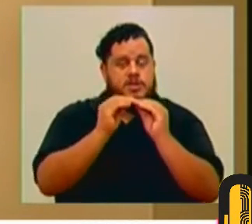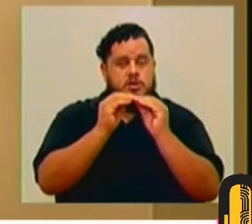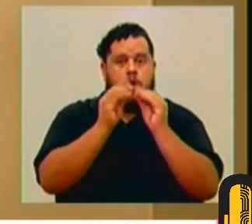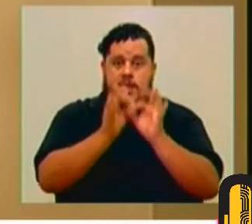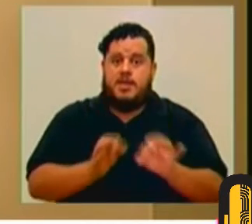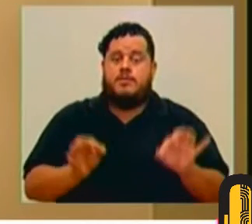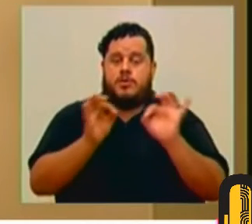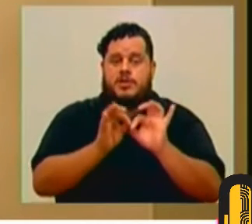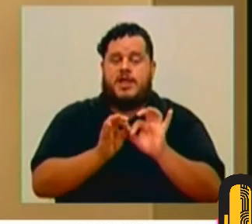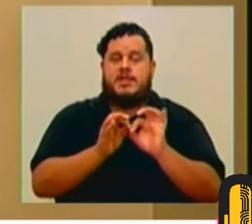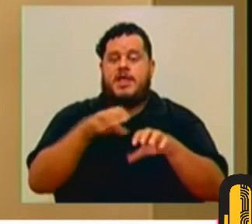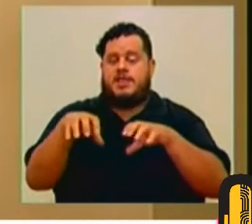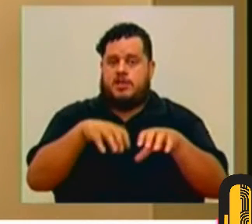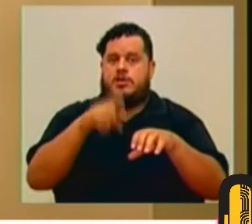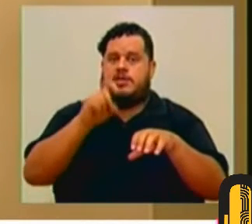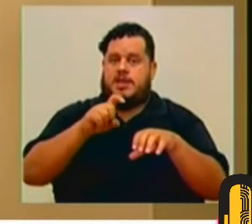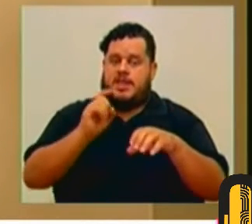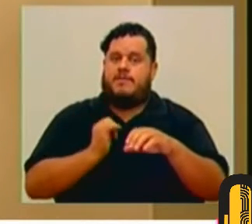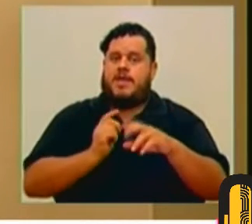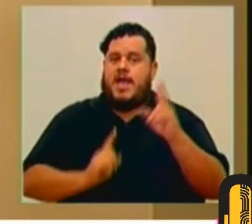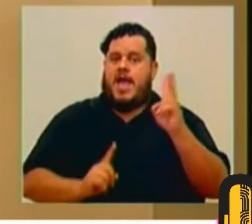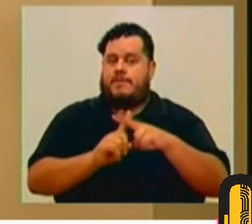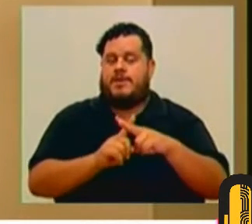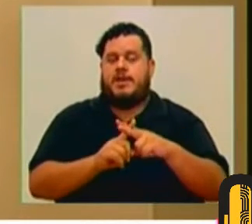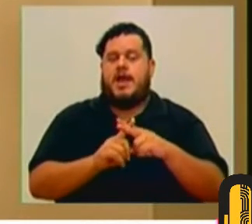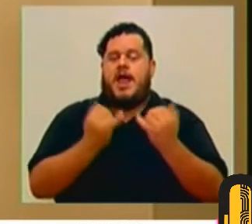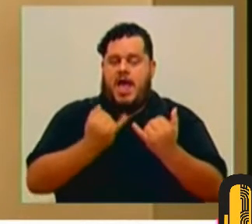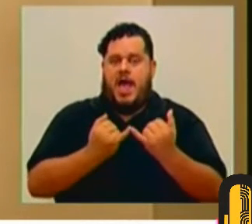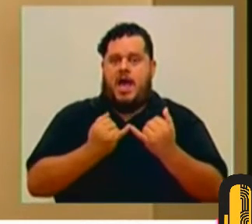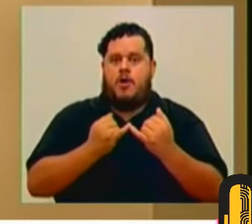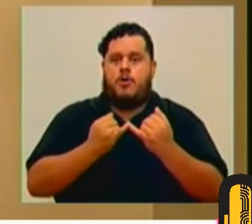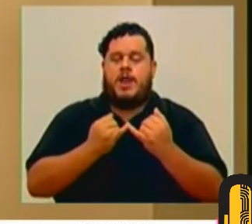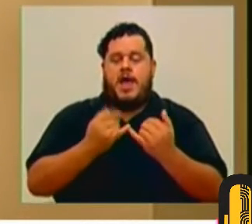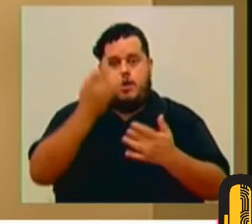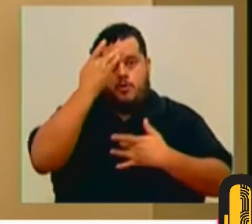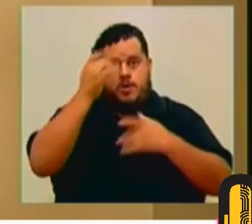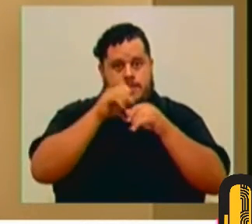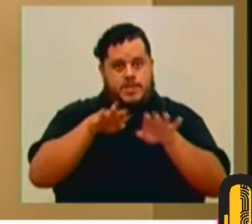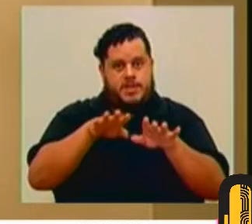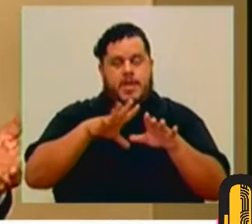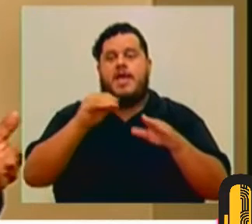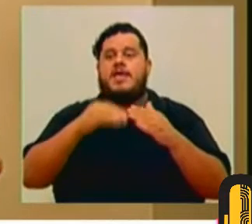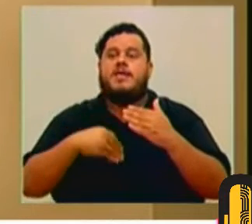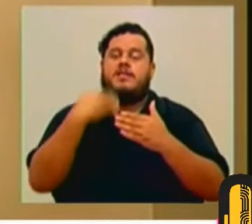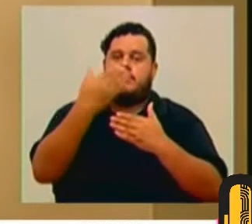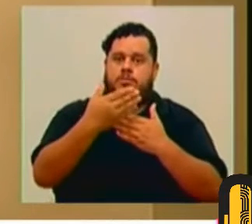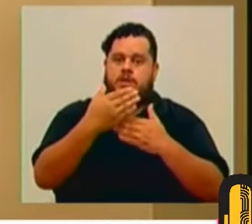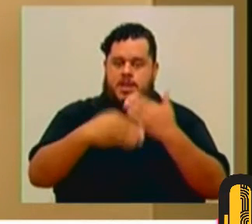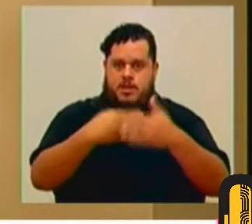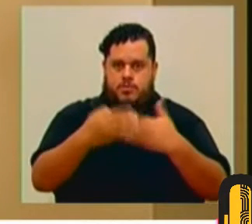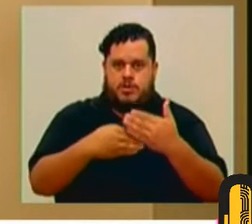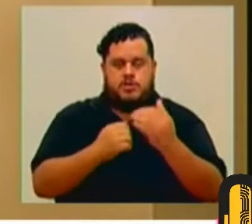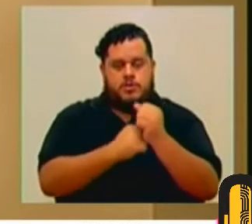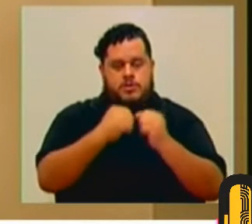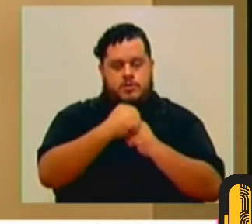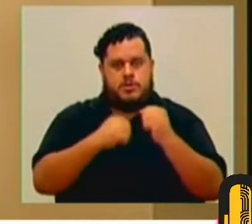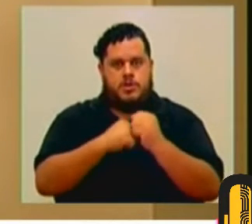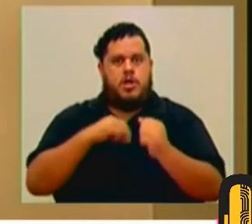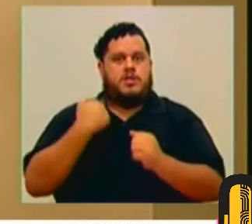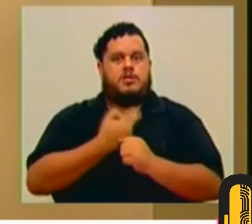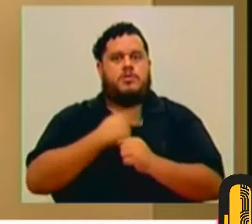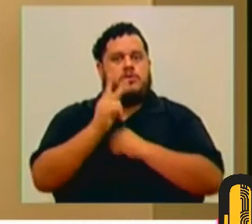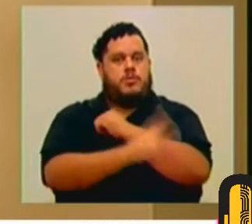deben de emprenderse ahora durante la pandemia y posterior en el proceso de reconstrucción que nuestro país debe abordar